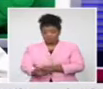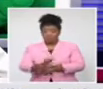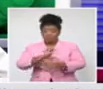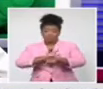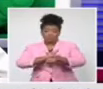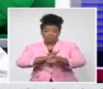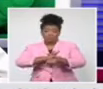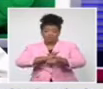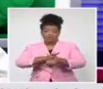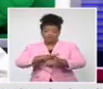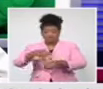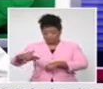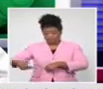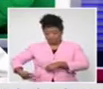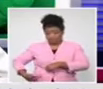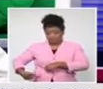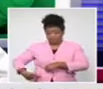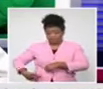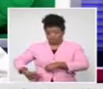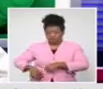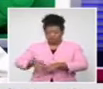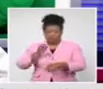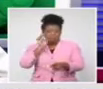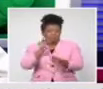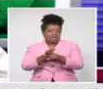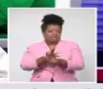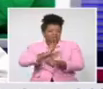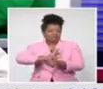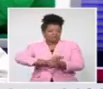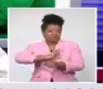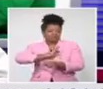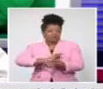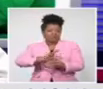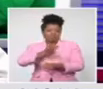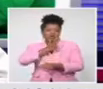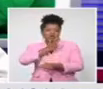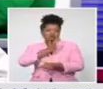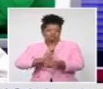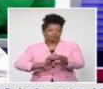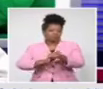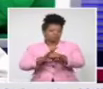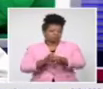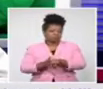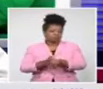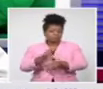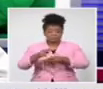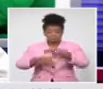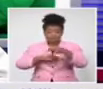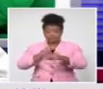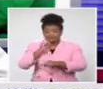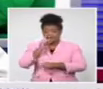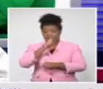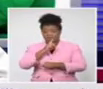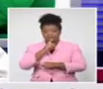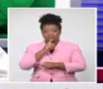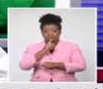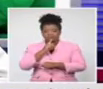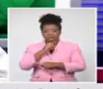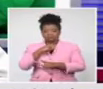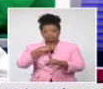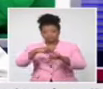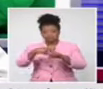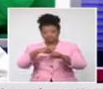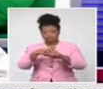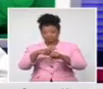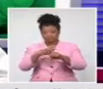pues realmente presenta sintomatología, se hace el PCR, resulta positivo y permaneció